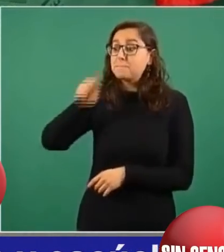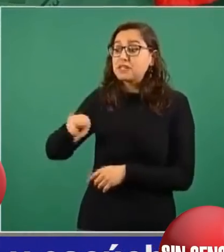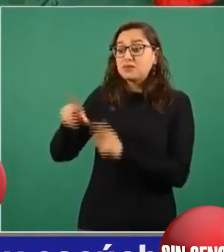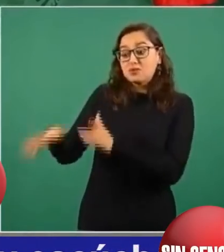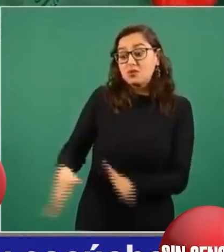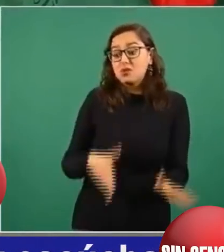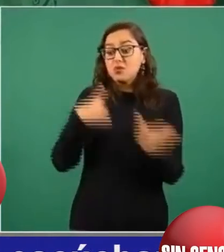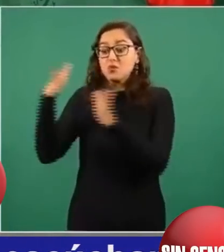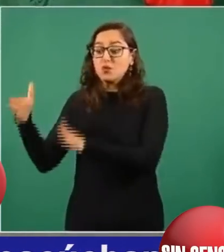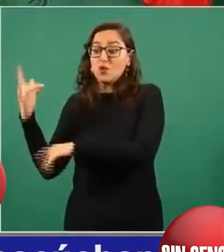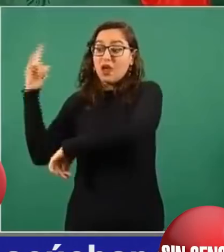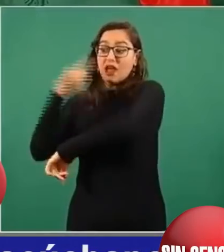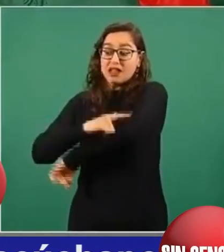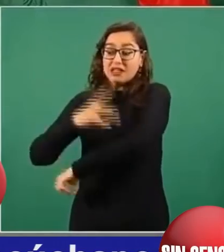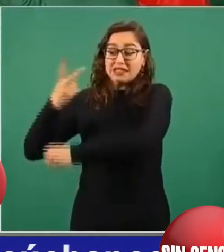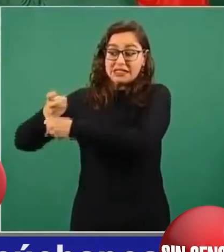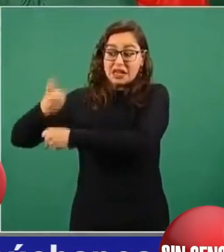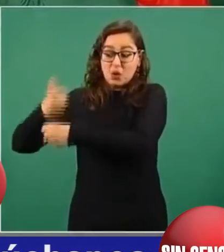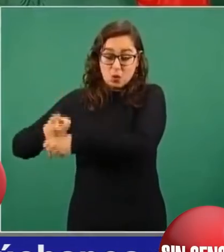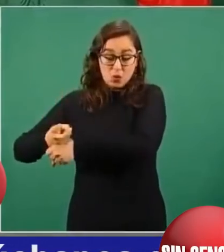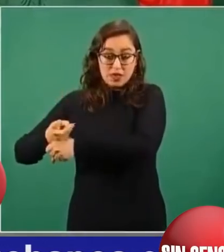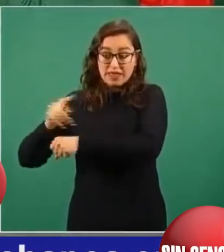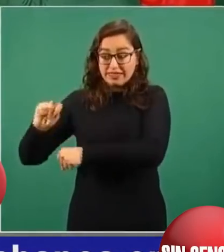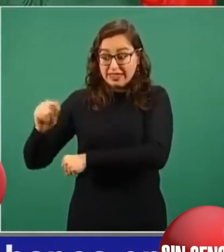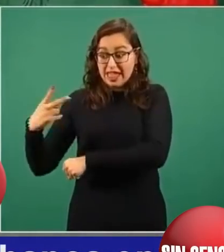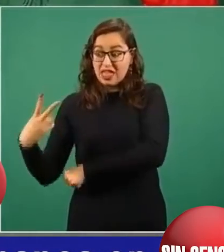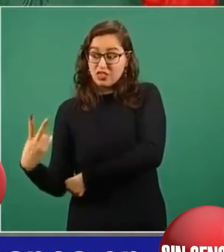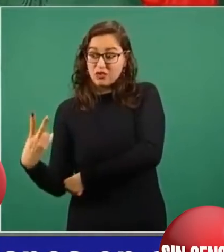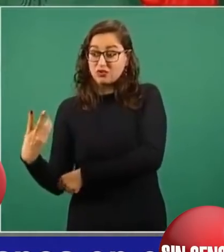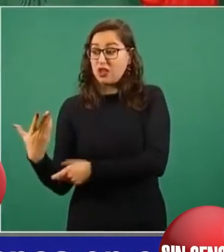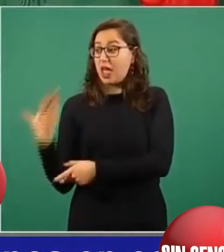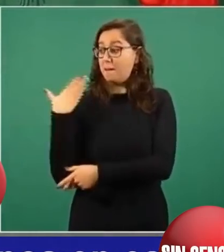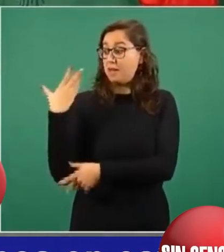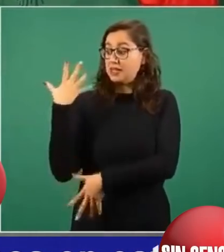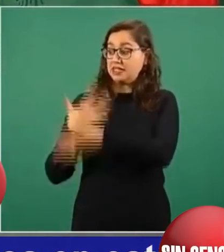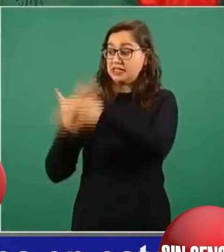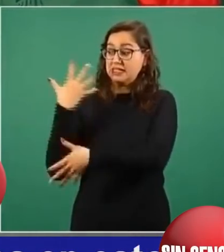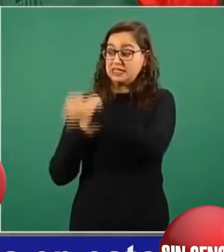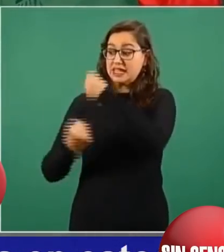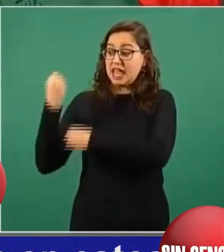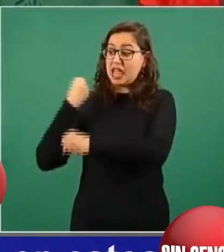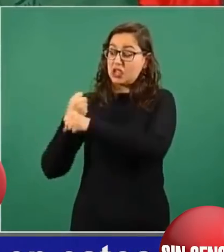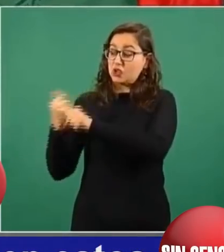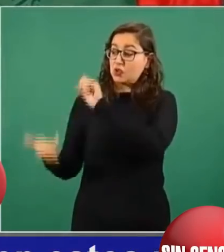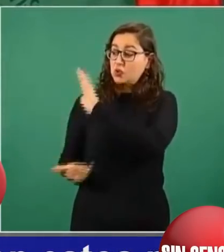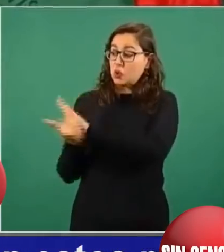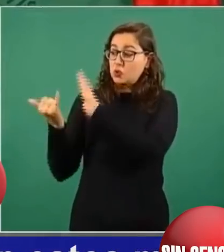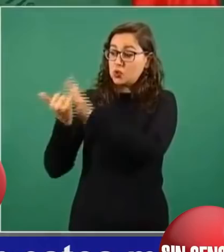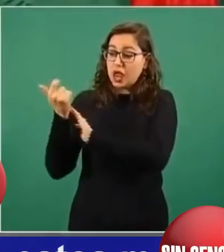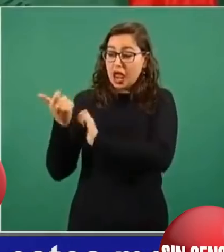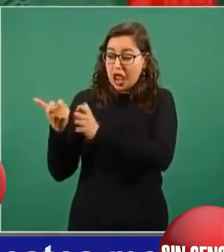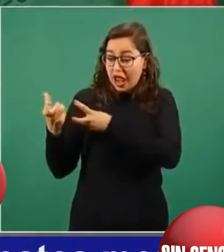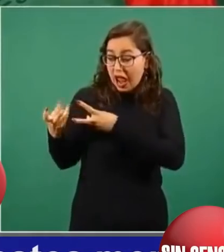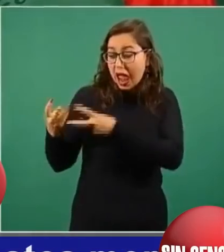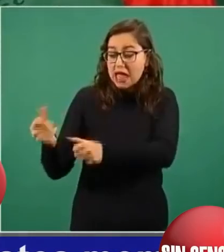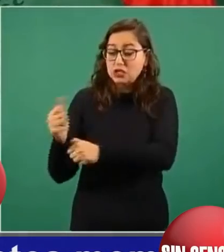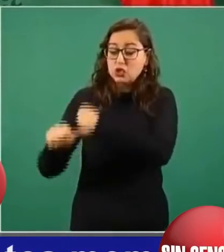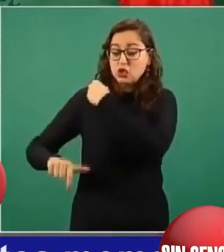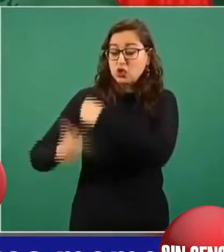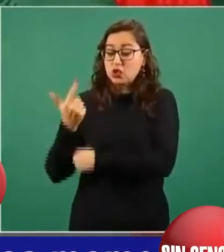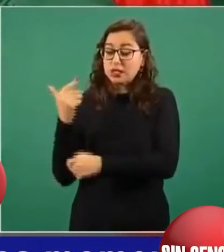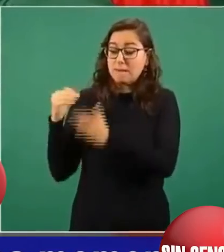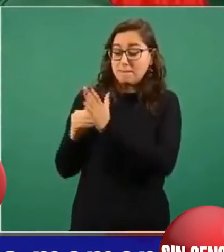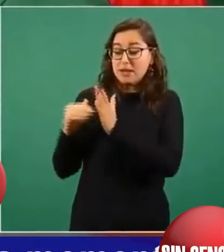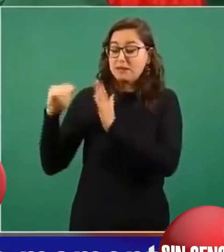aeropuerto de la ciudad se hizo hace 15 años y costó 12,000 millones de